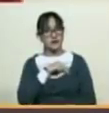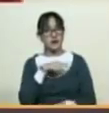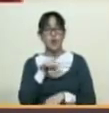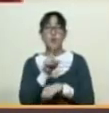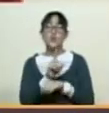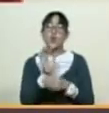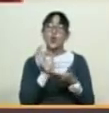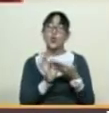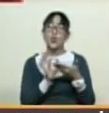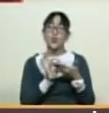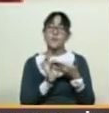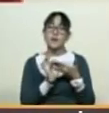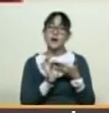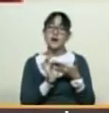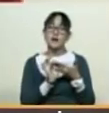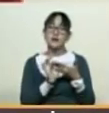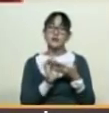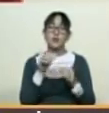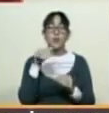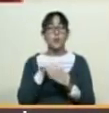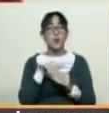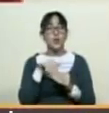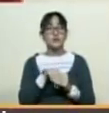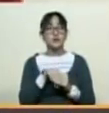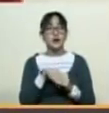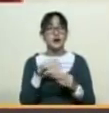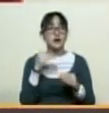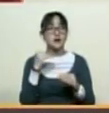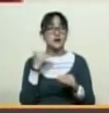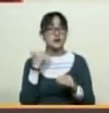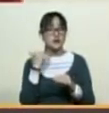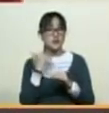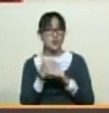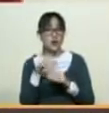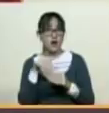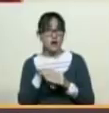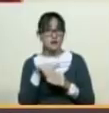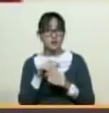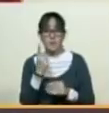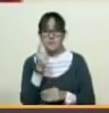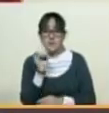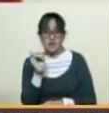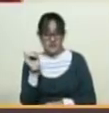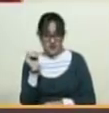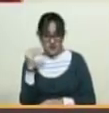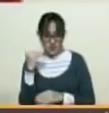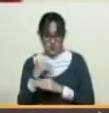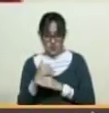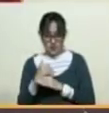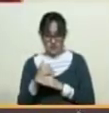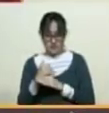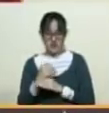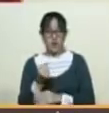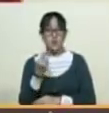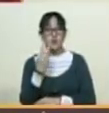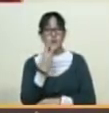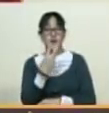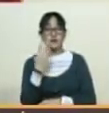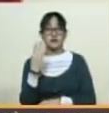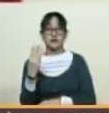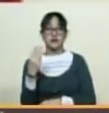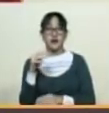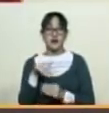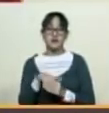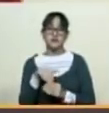único documento válido para votar es como si estuviéramos haciendo una elección por primera vez. Esta es la elección número